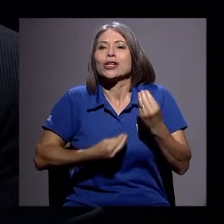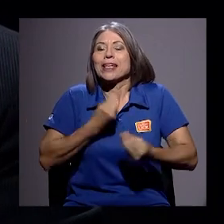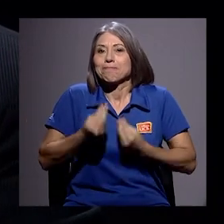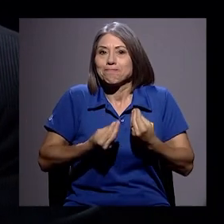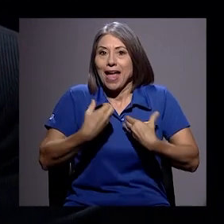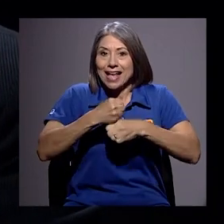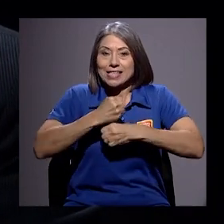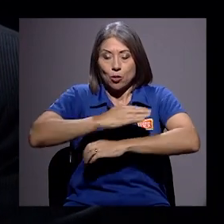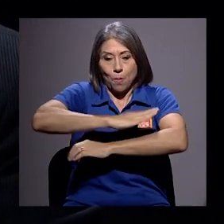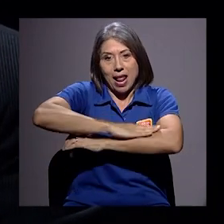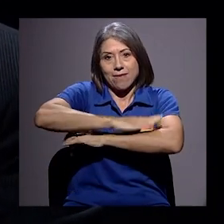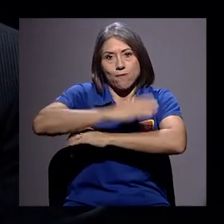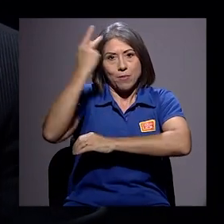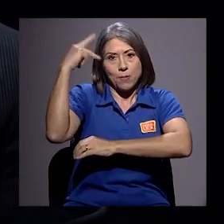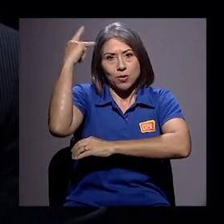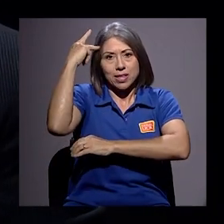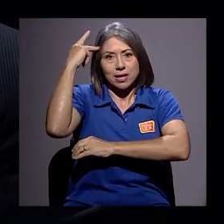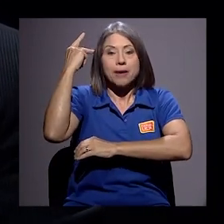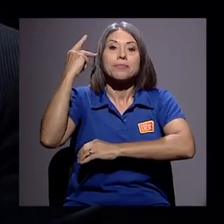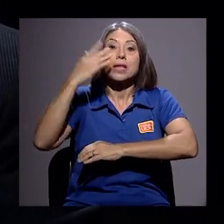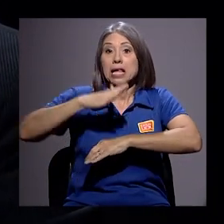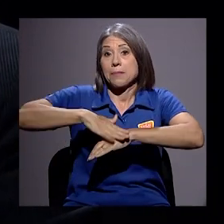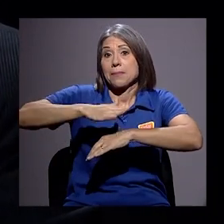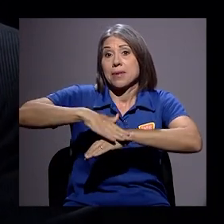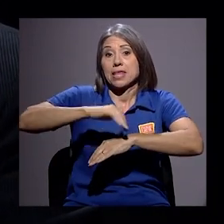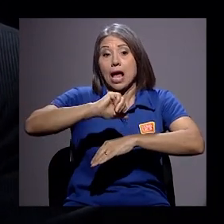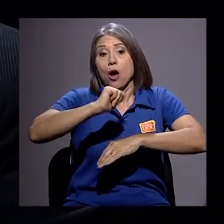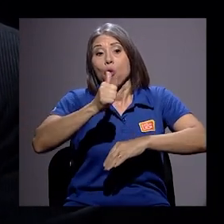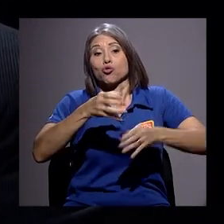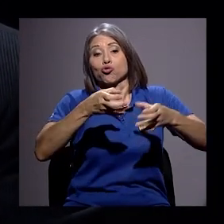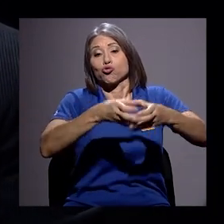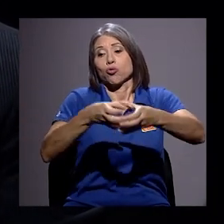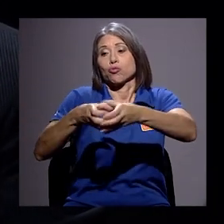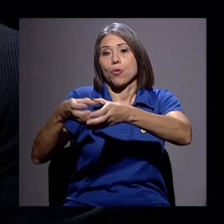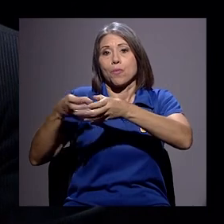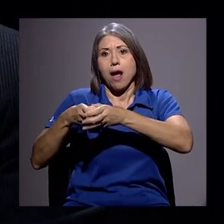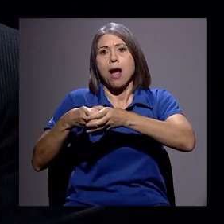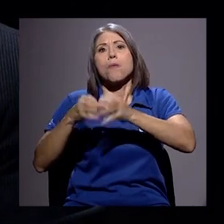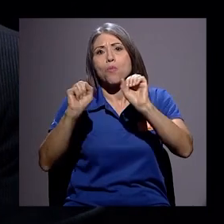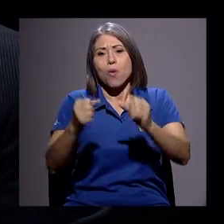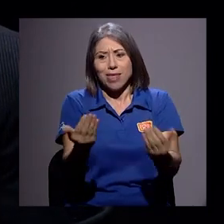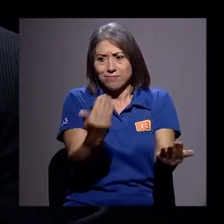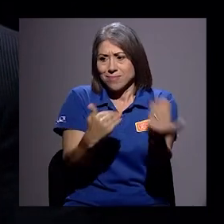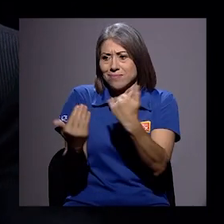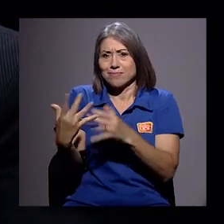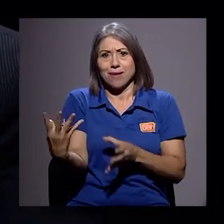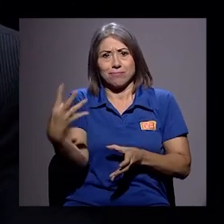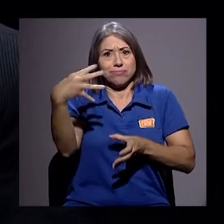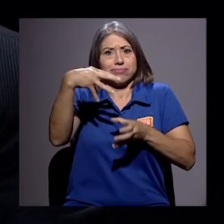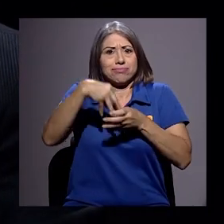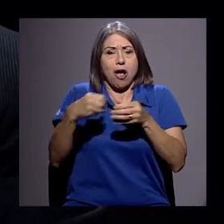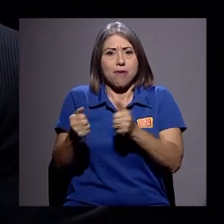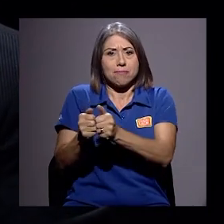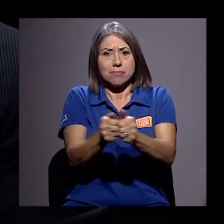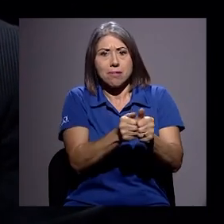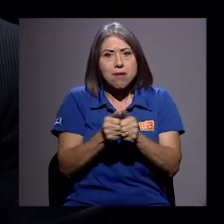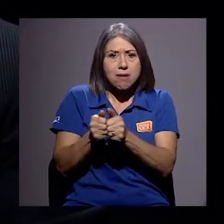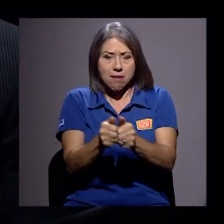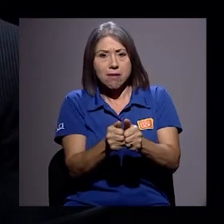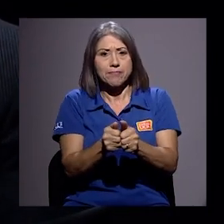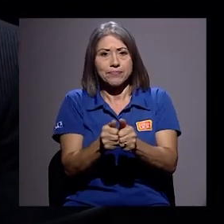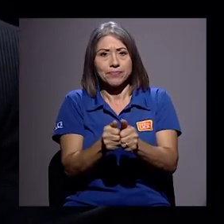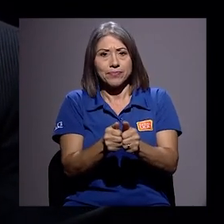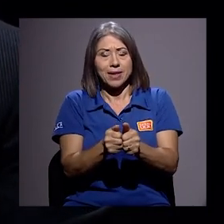una plataforma política que le permita a otras sensibilidades ciudadanas ingresar en ese vehículo y que nos podamos juntar digamos